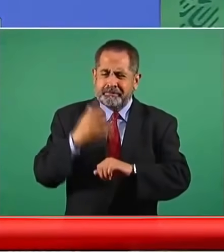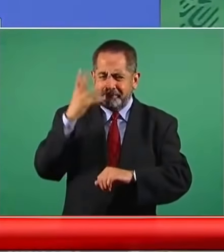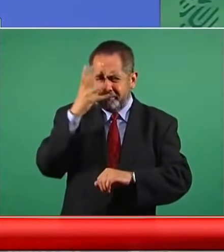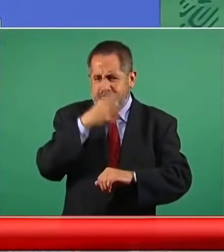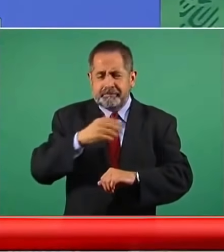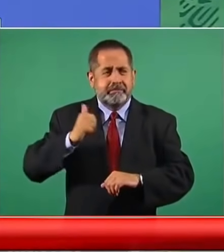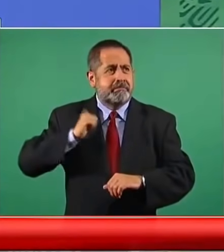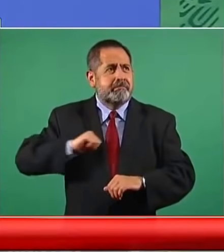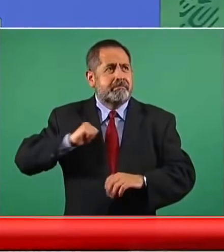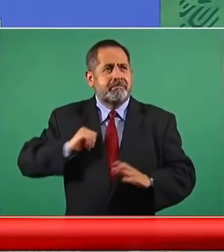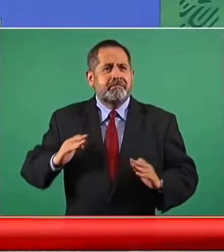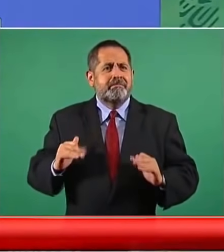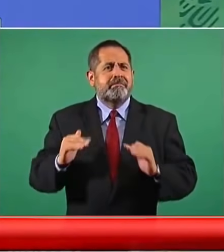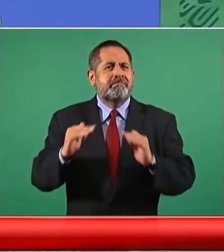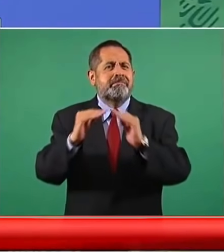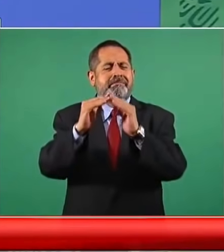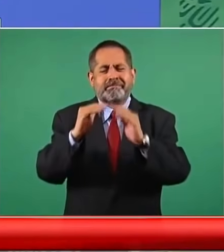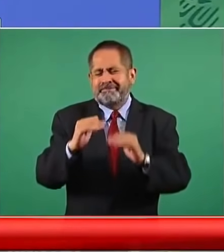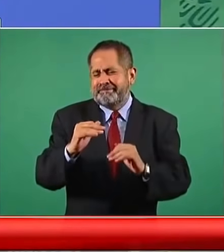arqueológica.